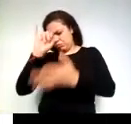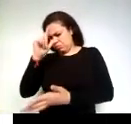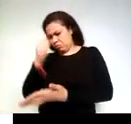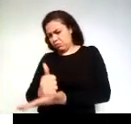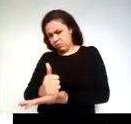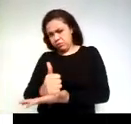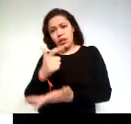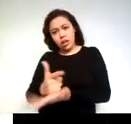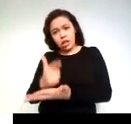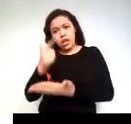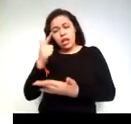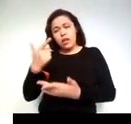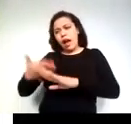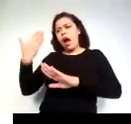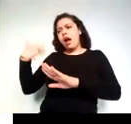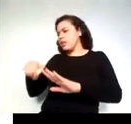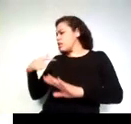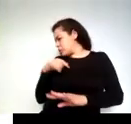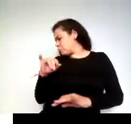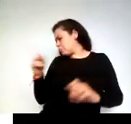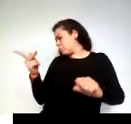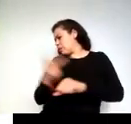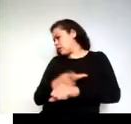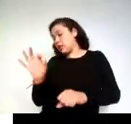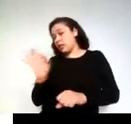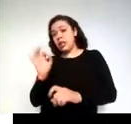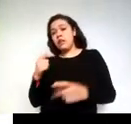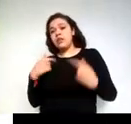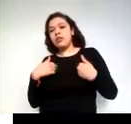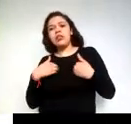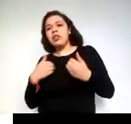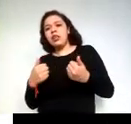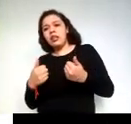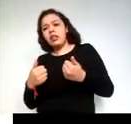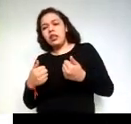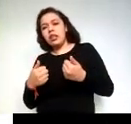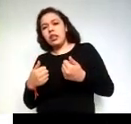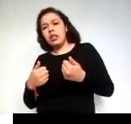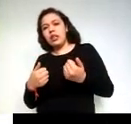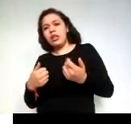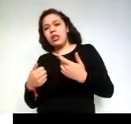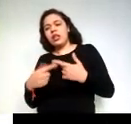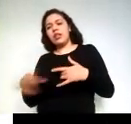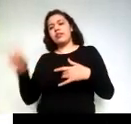en el pasado, ¿no? Porque probablemente malentendí la pregunta, ¿no? O sea, si vemos